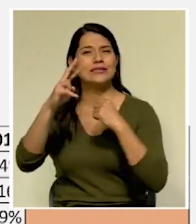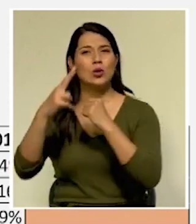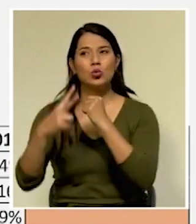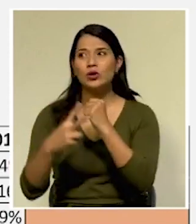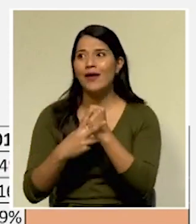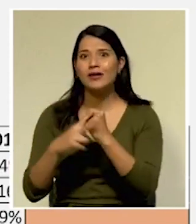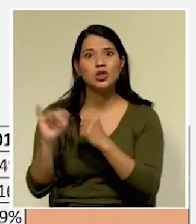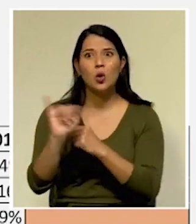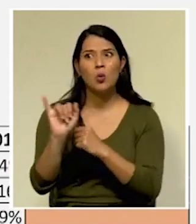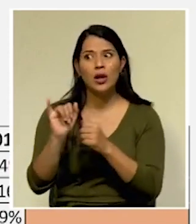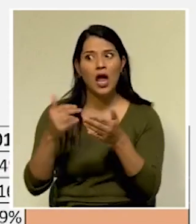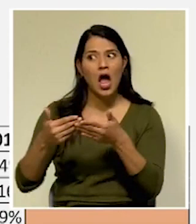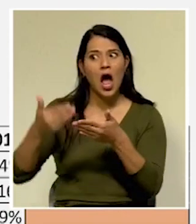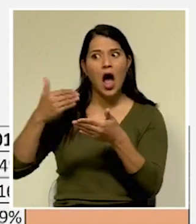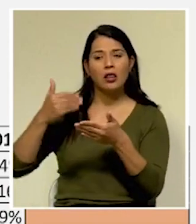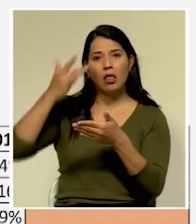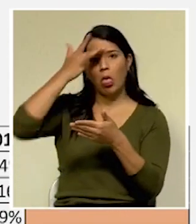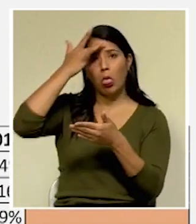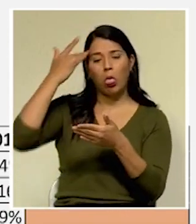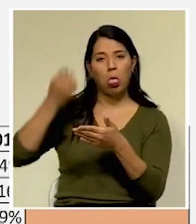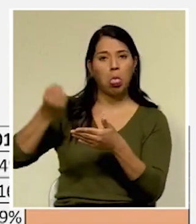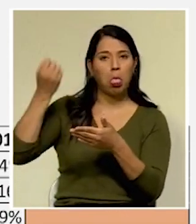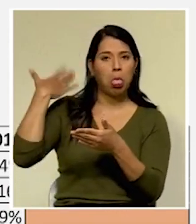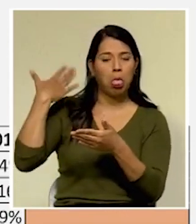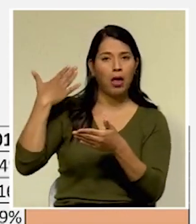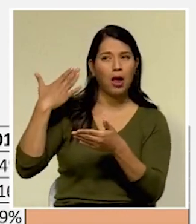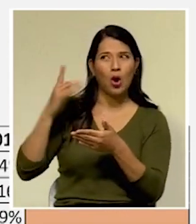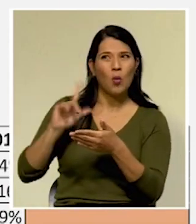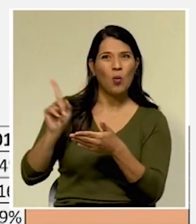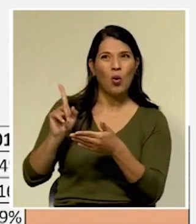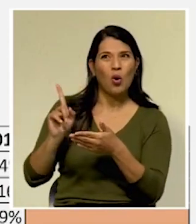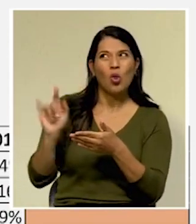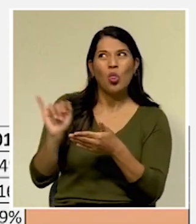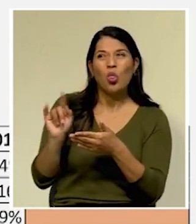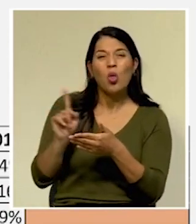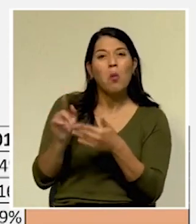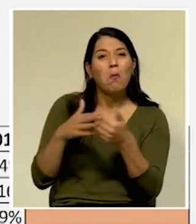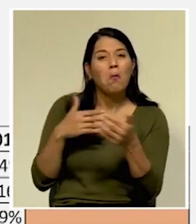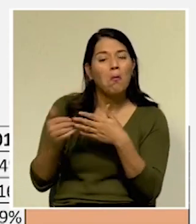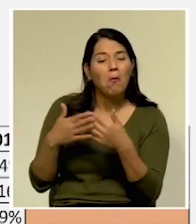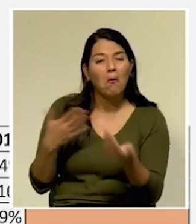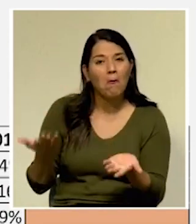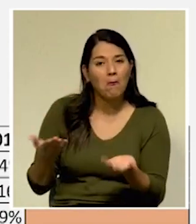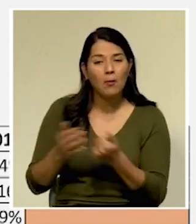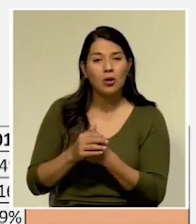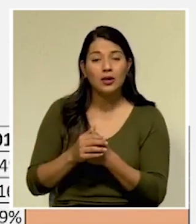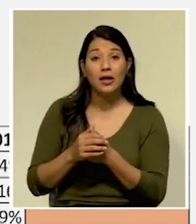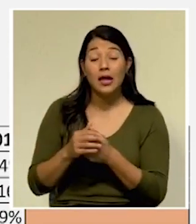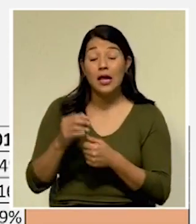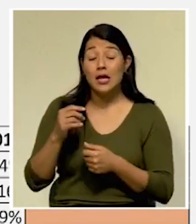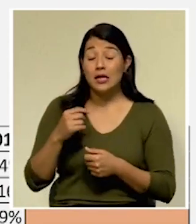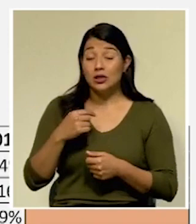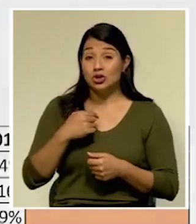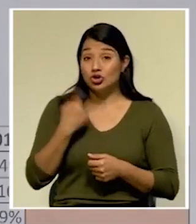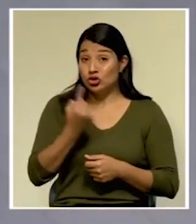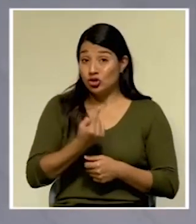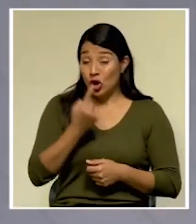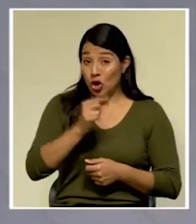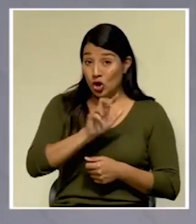que el periodo electoral anterior no importara, ¿verdad? De alguna manera, y a mí me llama poderosamente la atención que solamente un